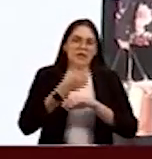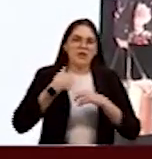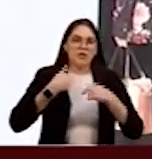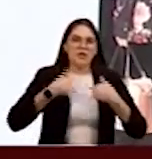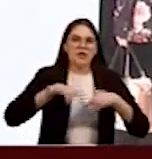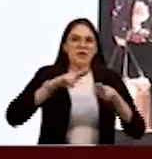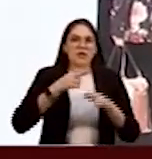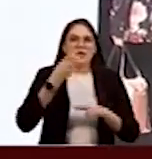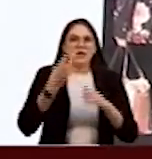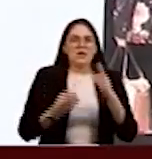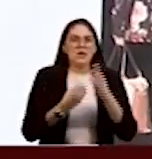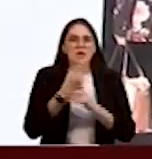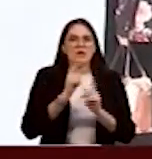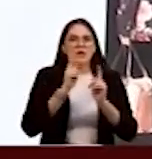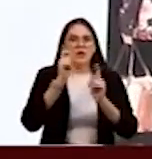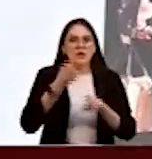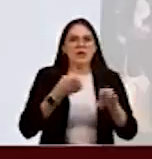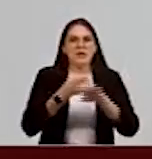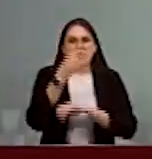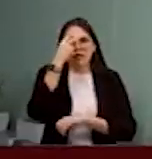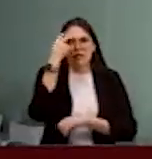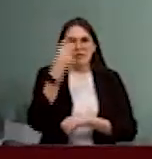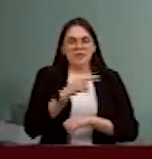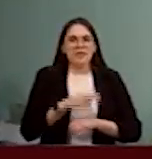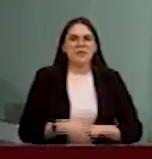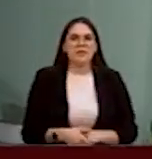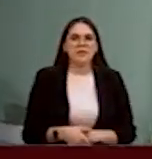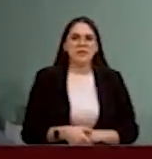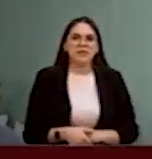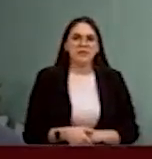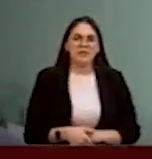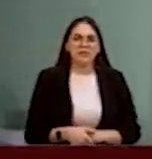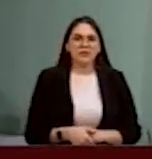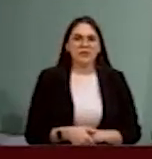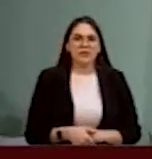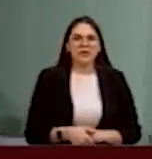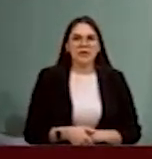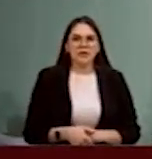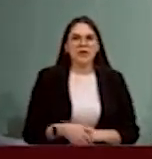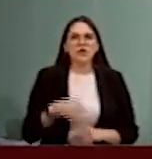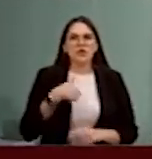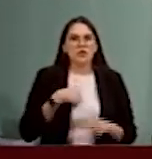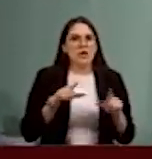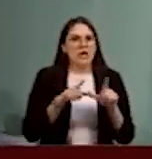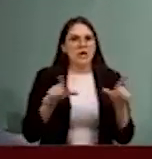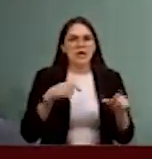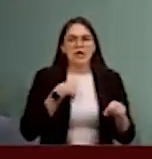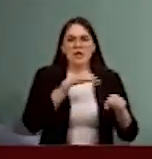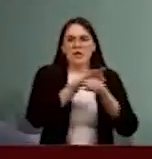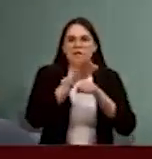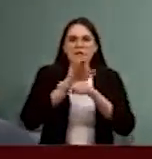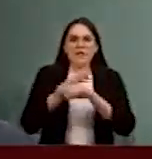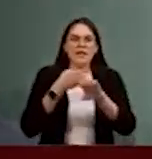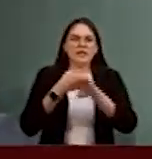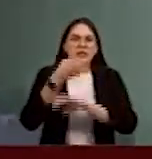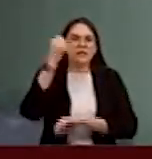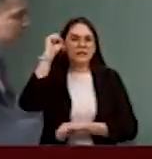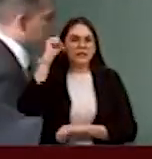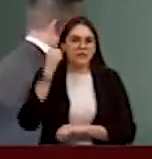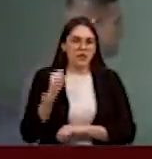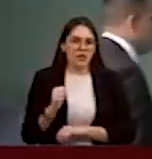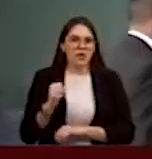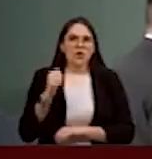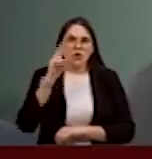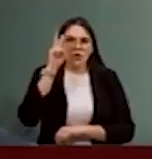nueva legislatura al Senado del Estado de México. Estoy lista para defender al estado de Sinaloa. Va a ser una legislatura